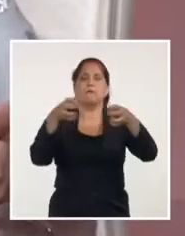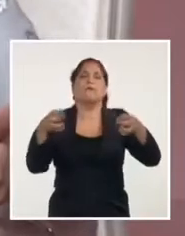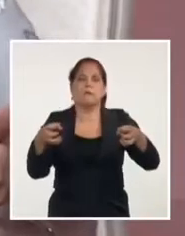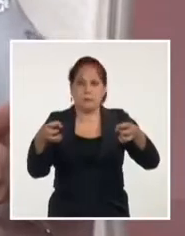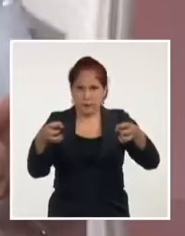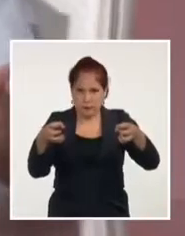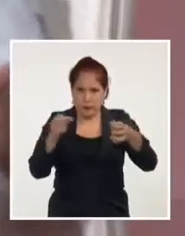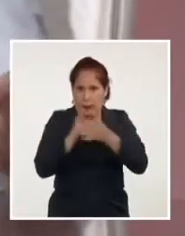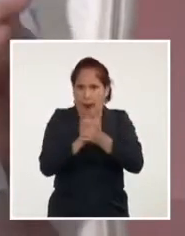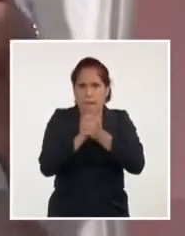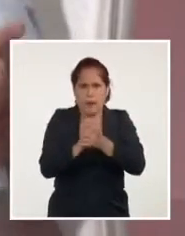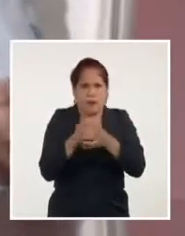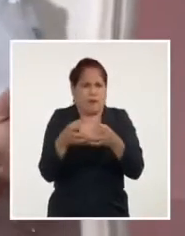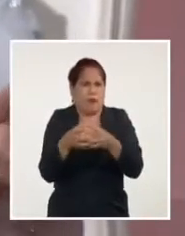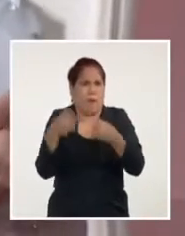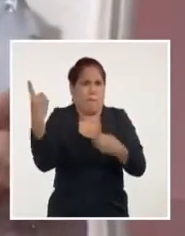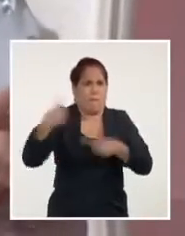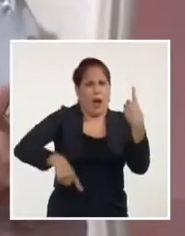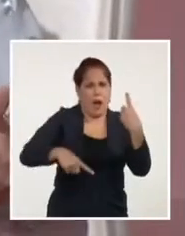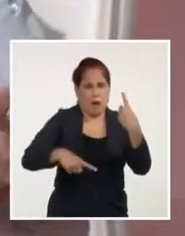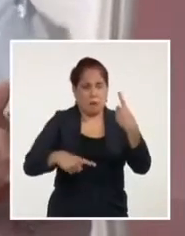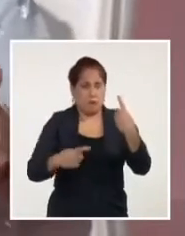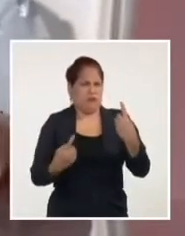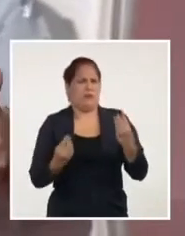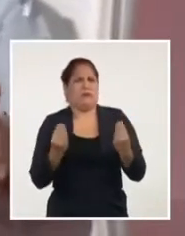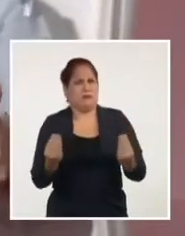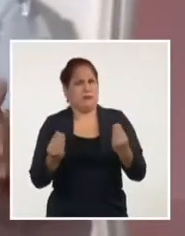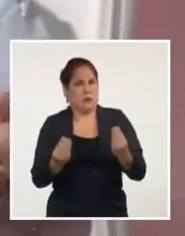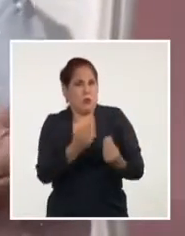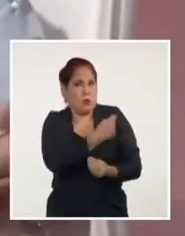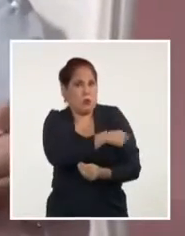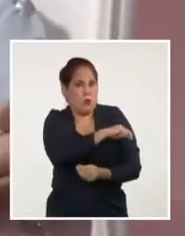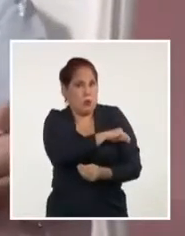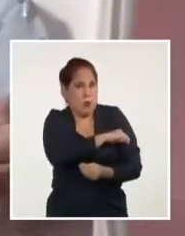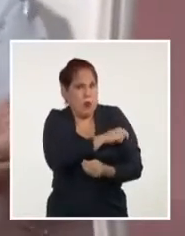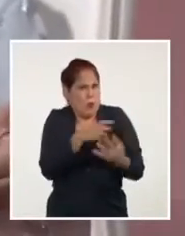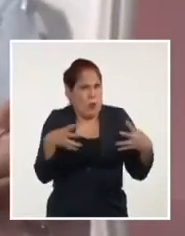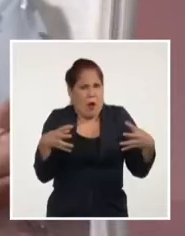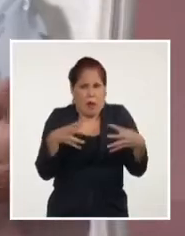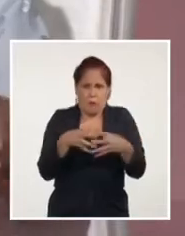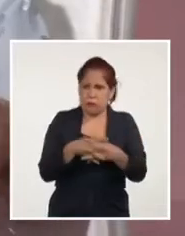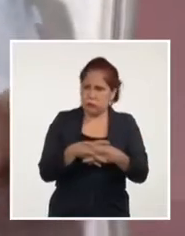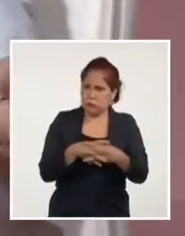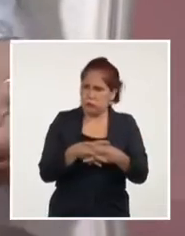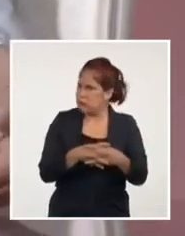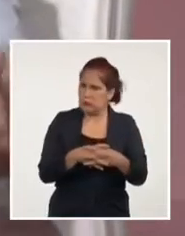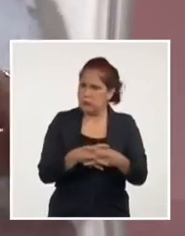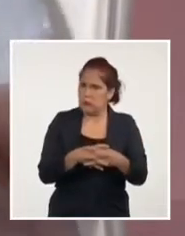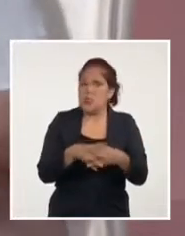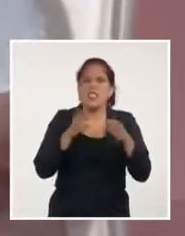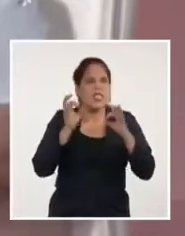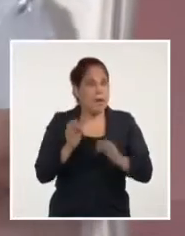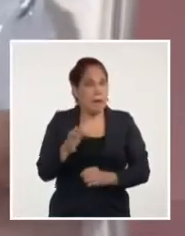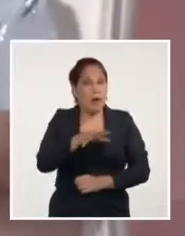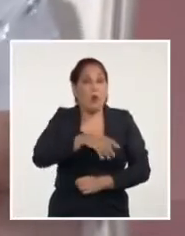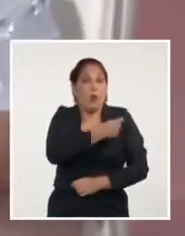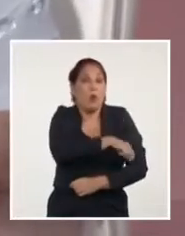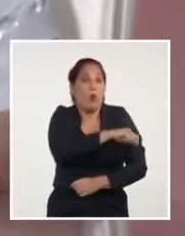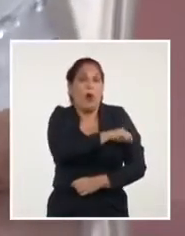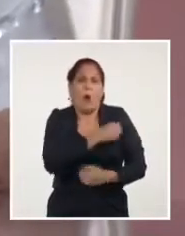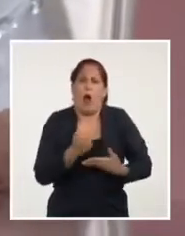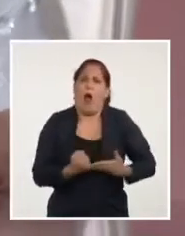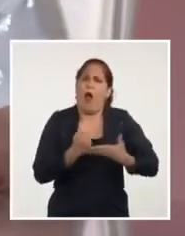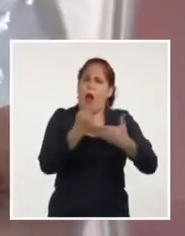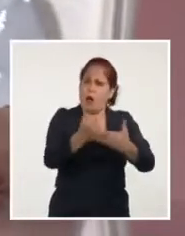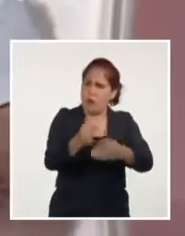relaciones humanas. Entonces, ¿así somos los cubanos? No, los cubanos no somos así. Los cubanos, donde quiera que estamos, somos seres solidarios, somos